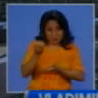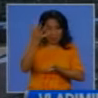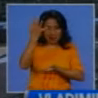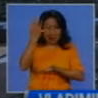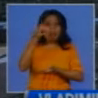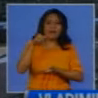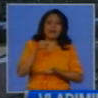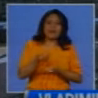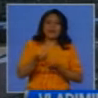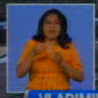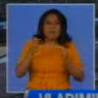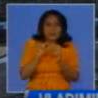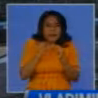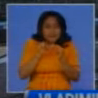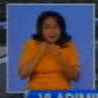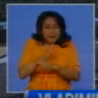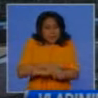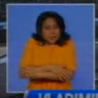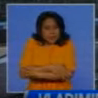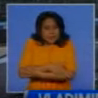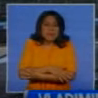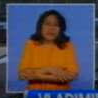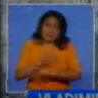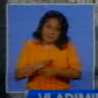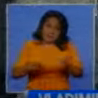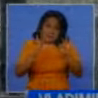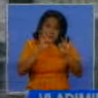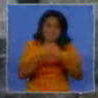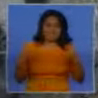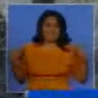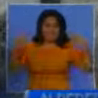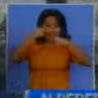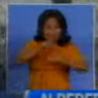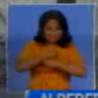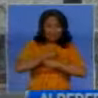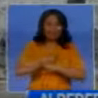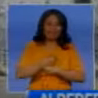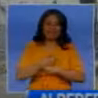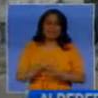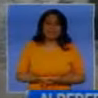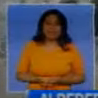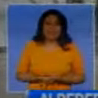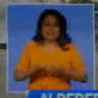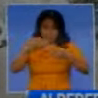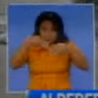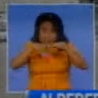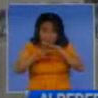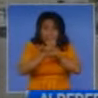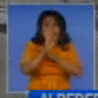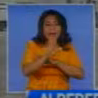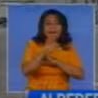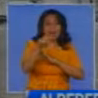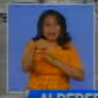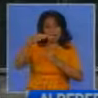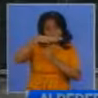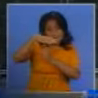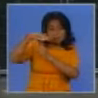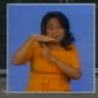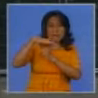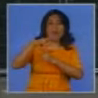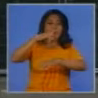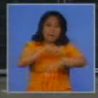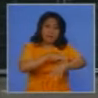las temperaturas, así que la gente irá abrigada al concierto. En el interior del parque se habilitarán 300 baños y puntos de asistencia